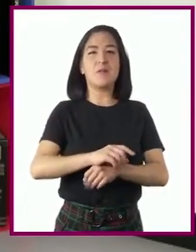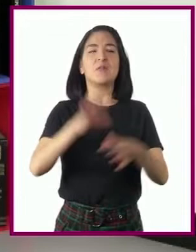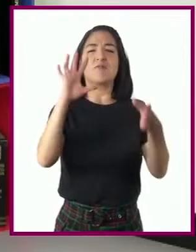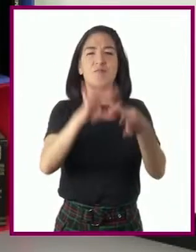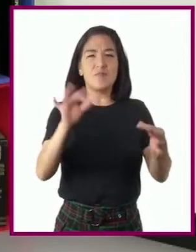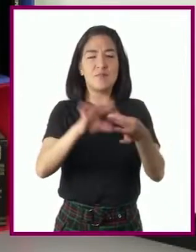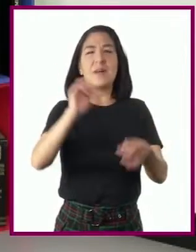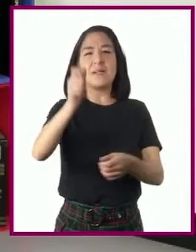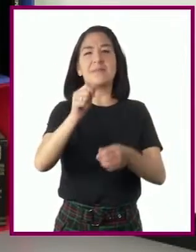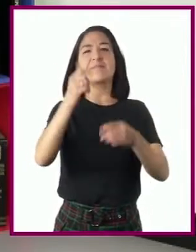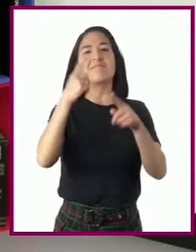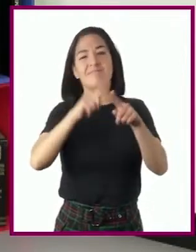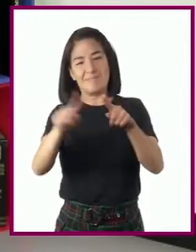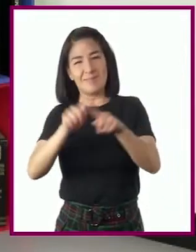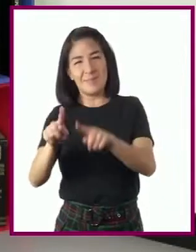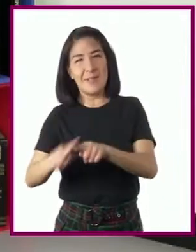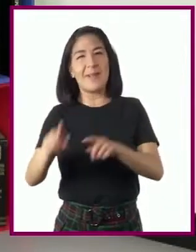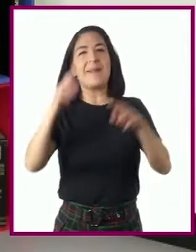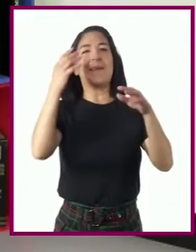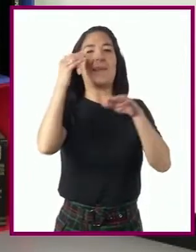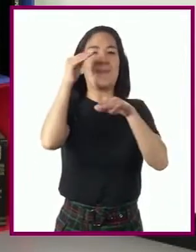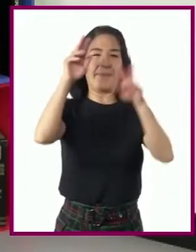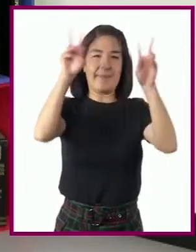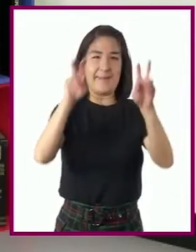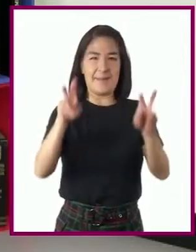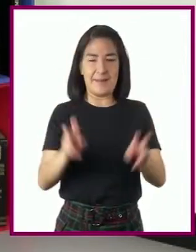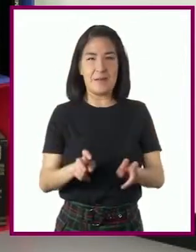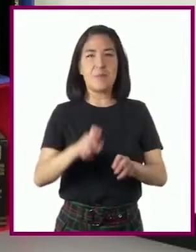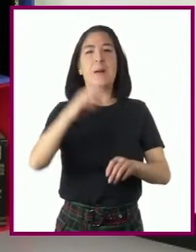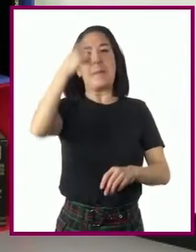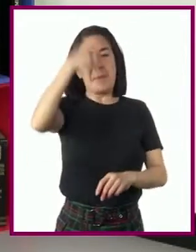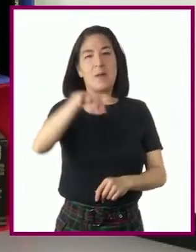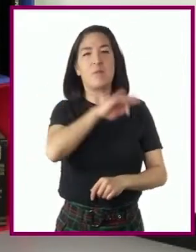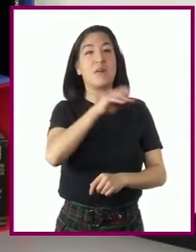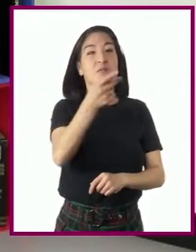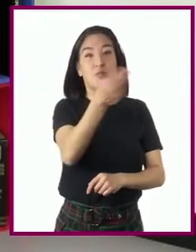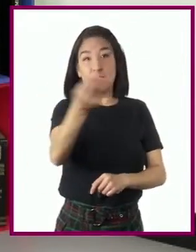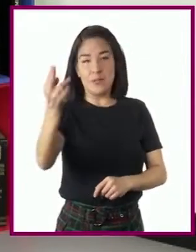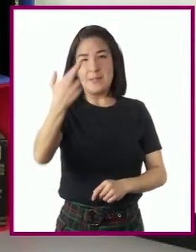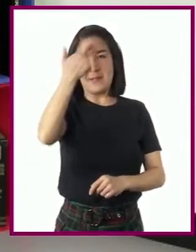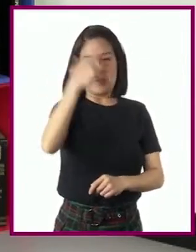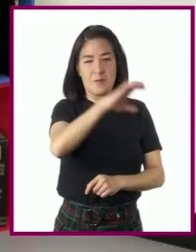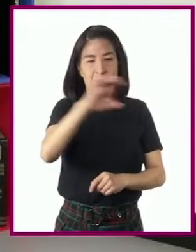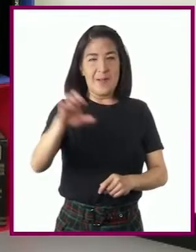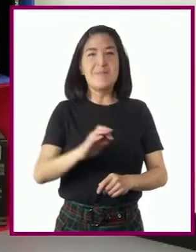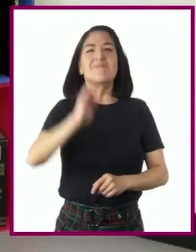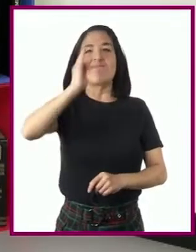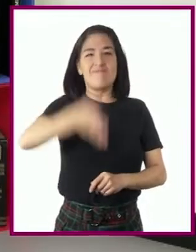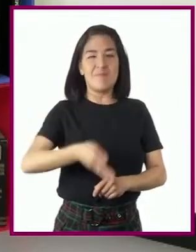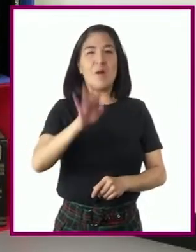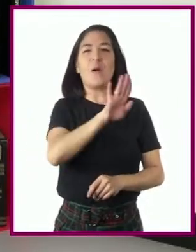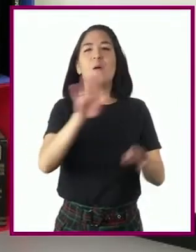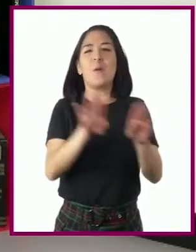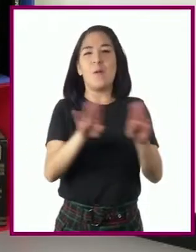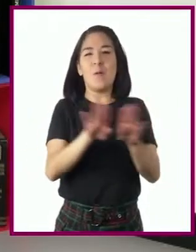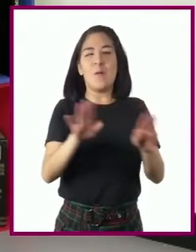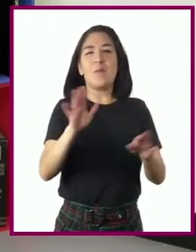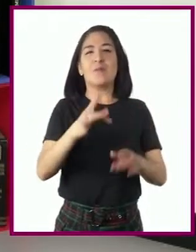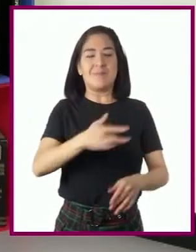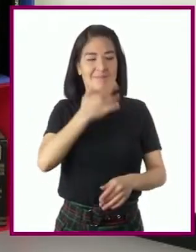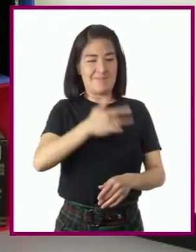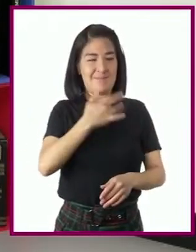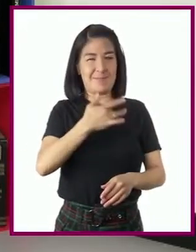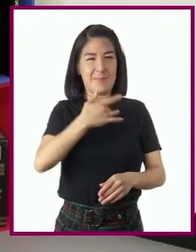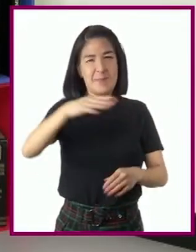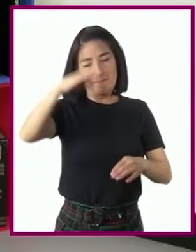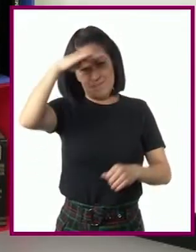varios temas que les ayudarán a conocerse y a reconocer las situaciones por las que están pasando para poder tomar conciencia